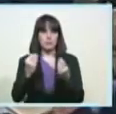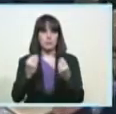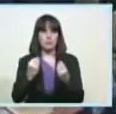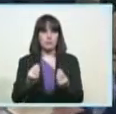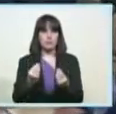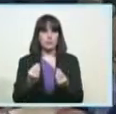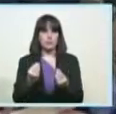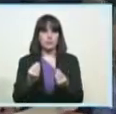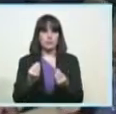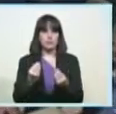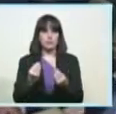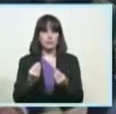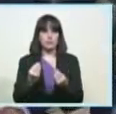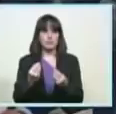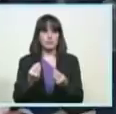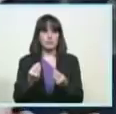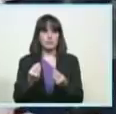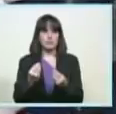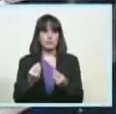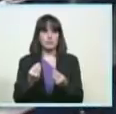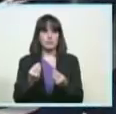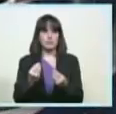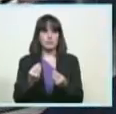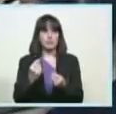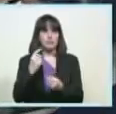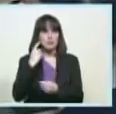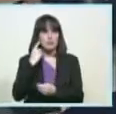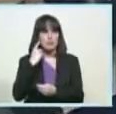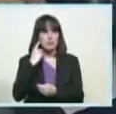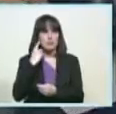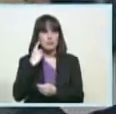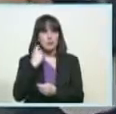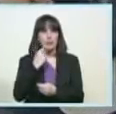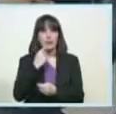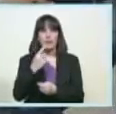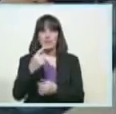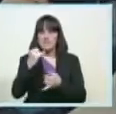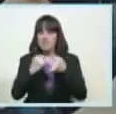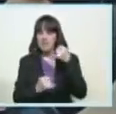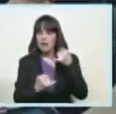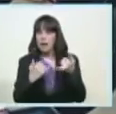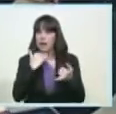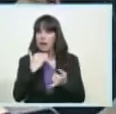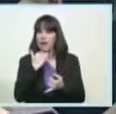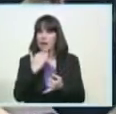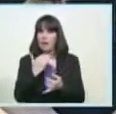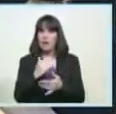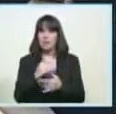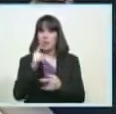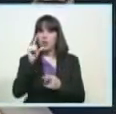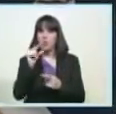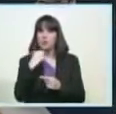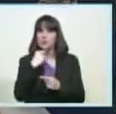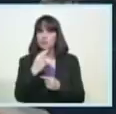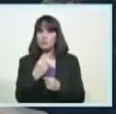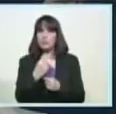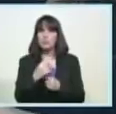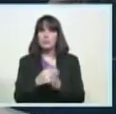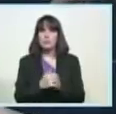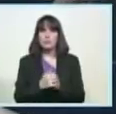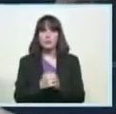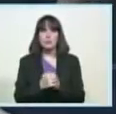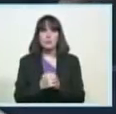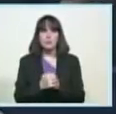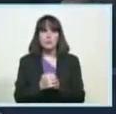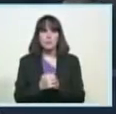un monetario tú dice que están al final correcto aquí está la